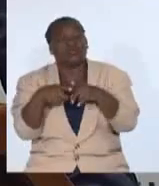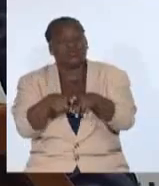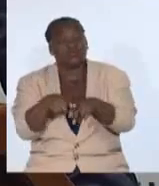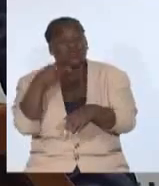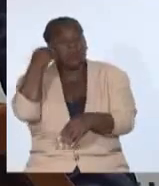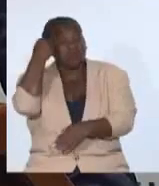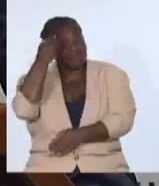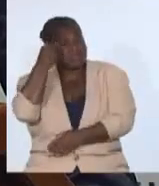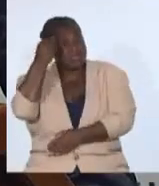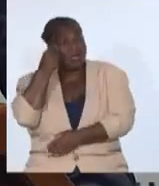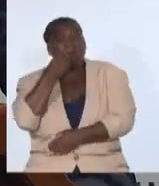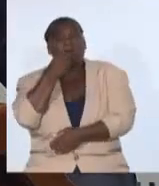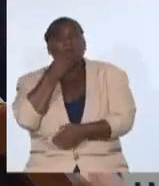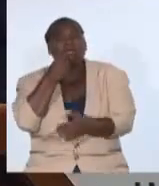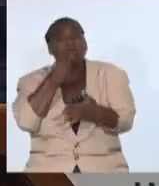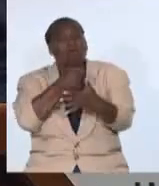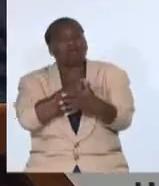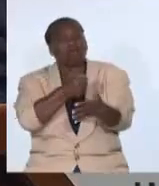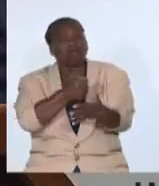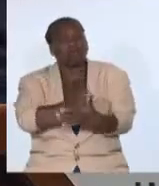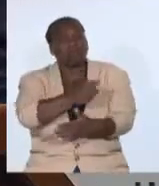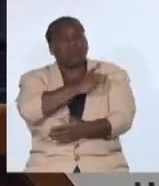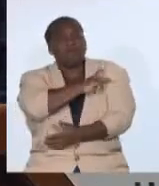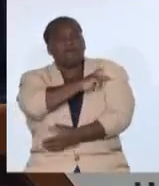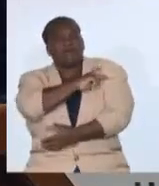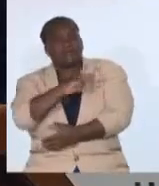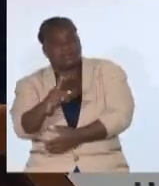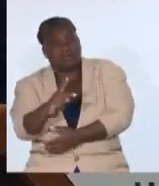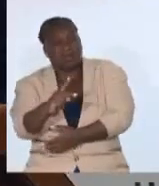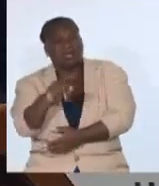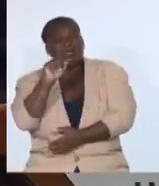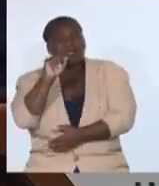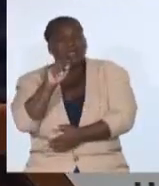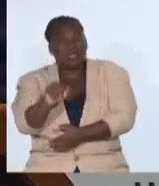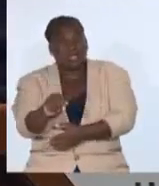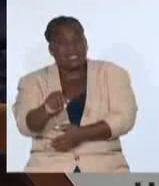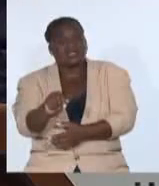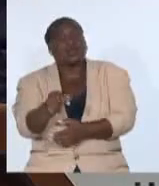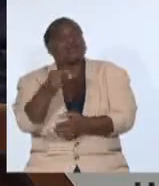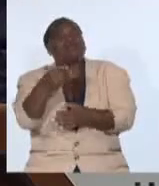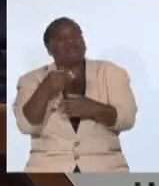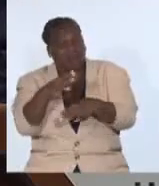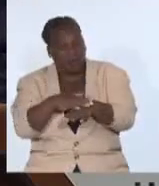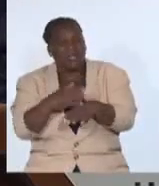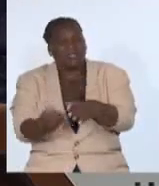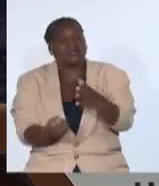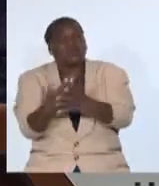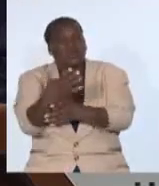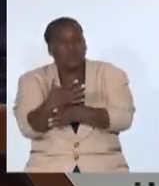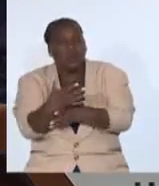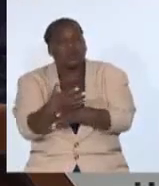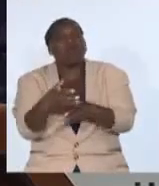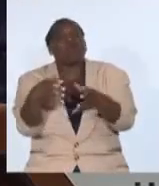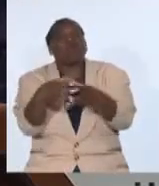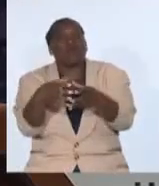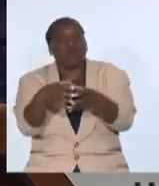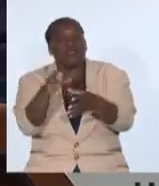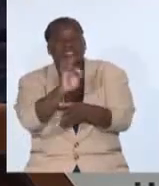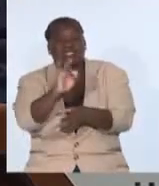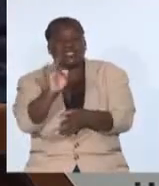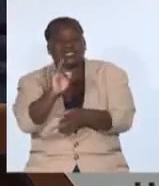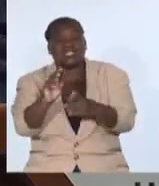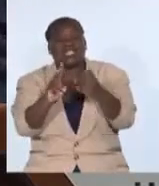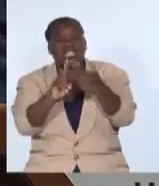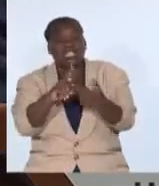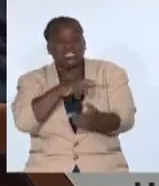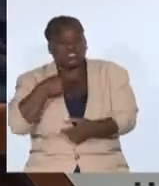enfrentarlos y vencerlos lo que nos hizo nacer como grupo somos los 77 y China